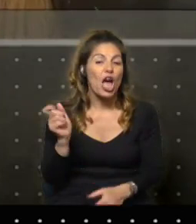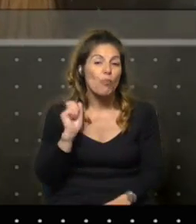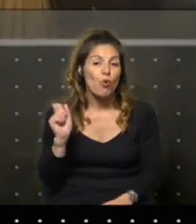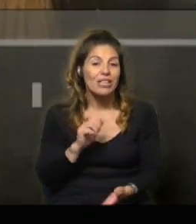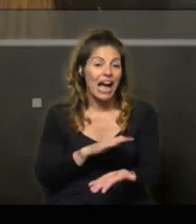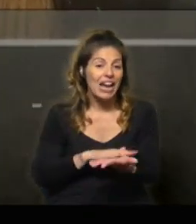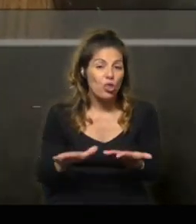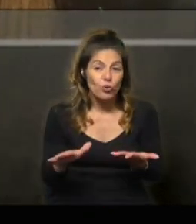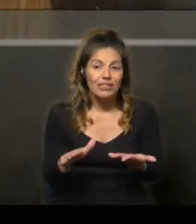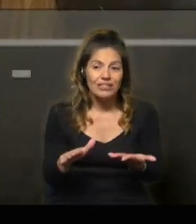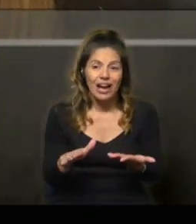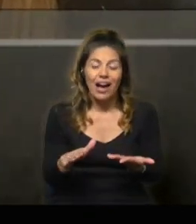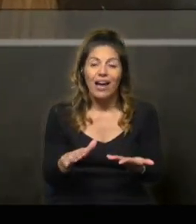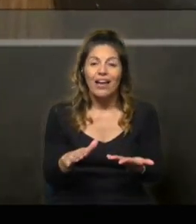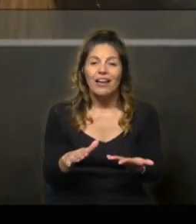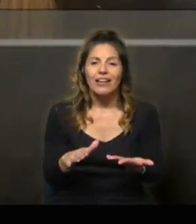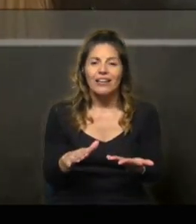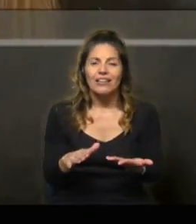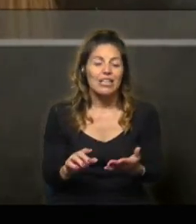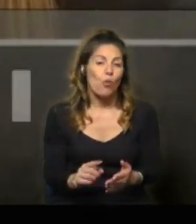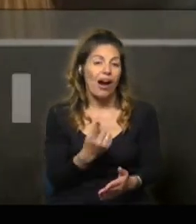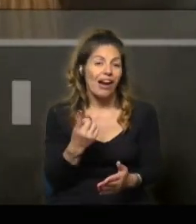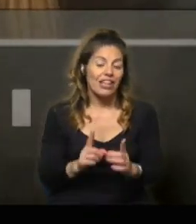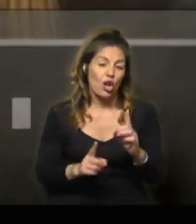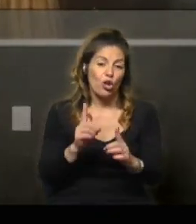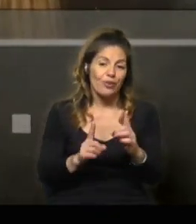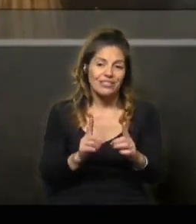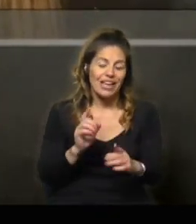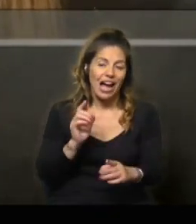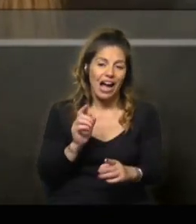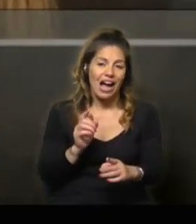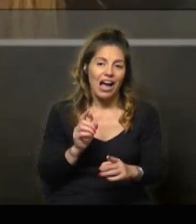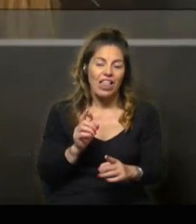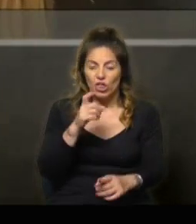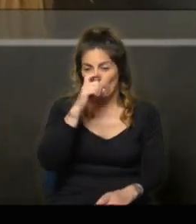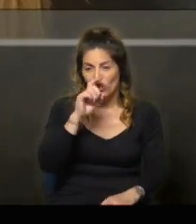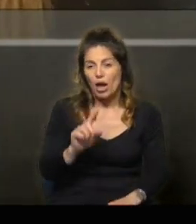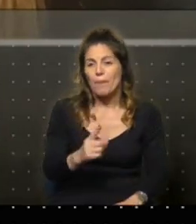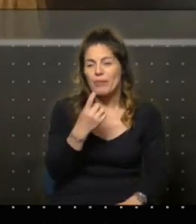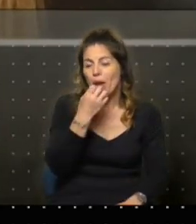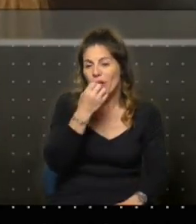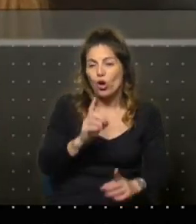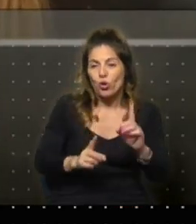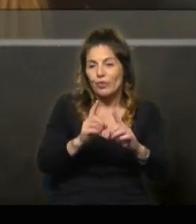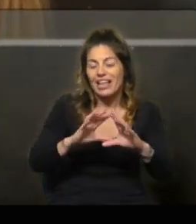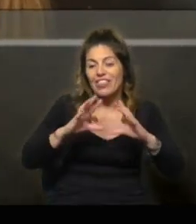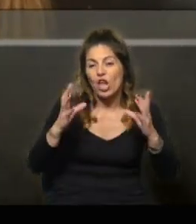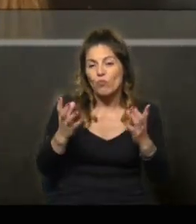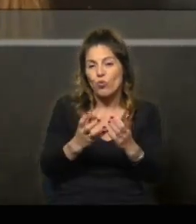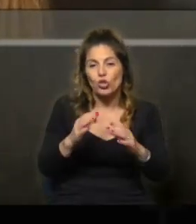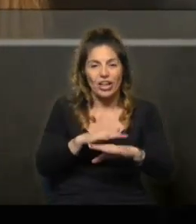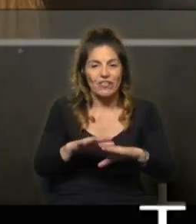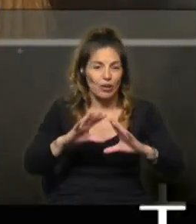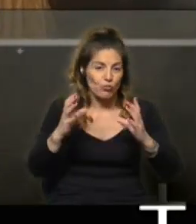gratuita y y prácticamente de vanguardia la universidad de Buenos Aires está entre las primeras eh mejores universidades del mundo a nivel